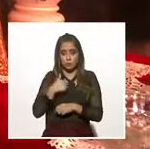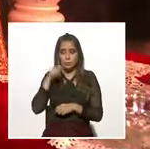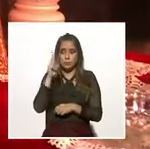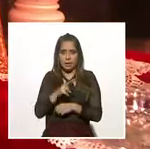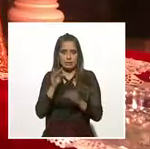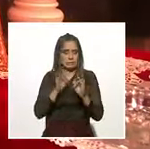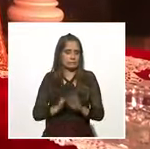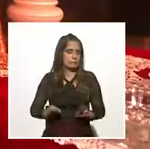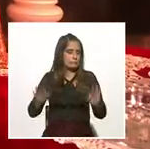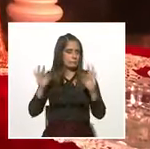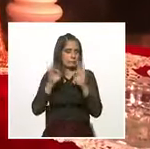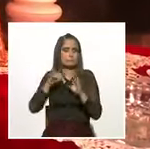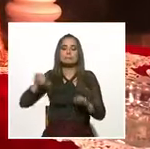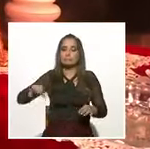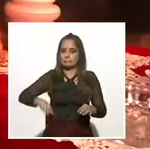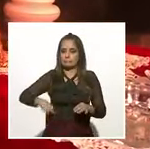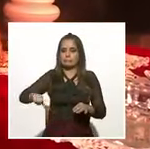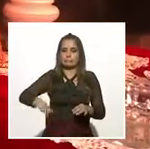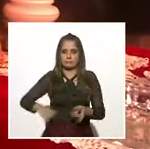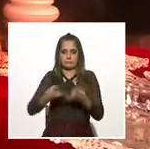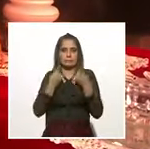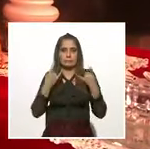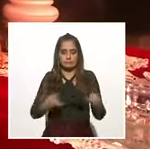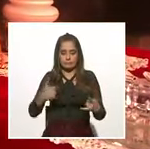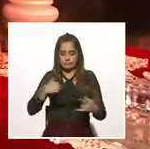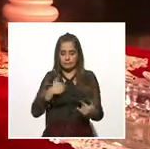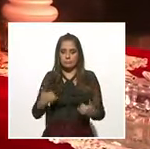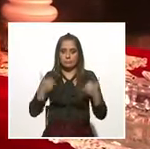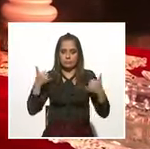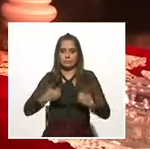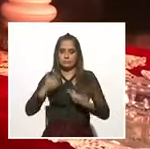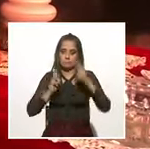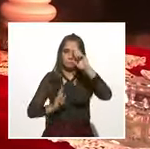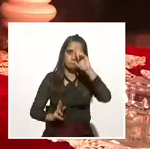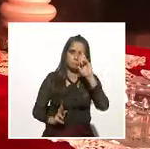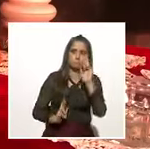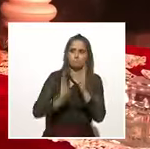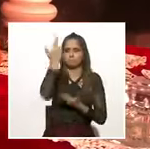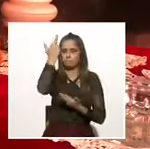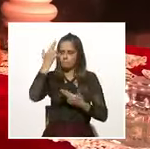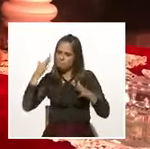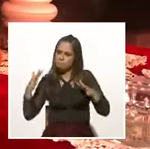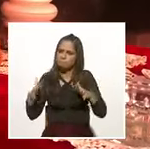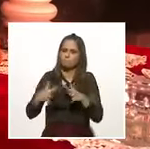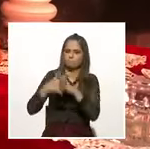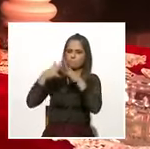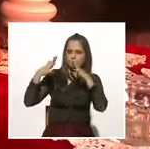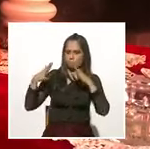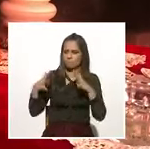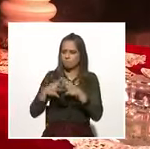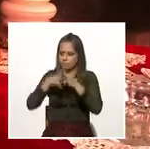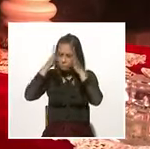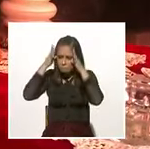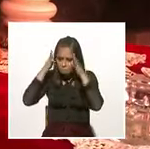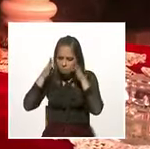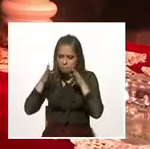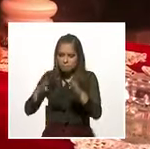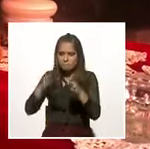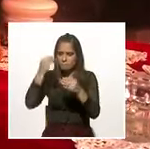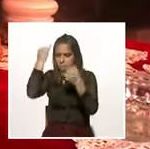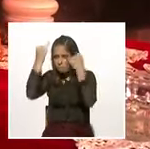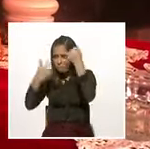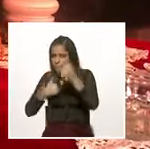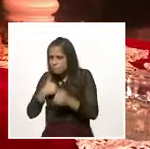muy interesante, ya que es el joven revolucionario de ideales, de convicciones, que